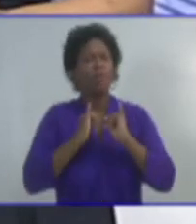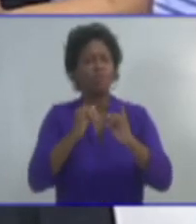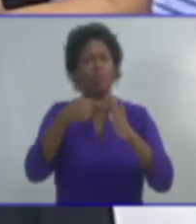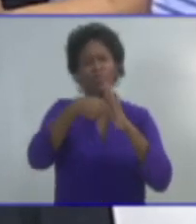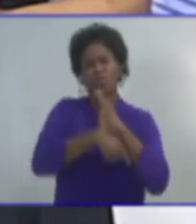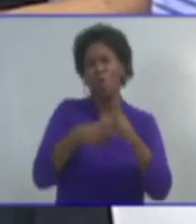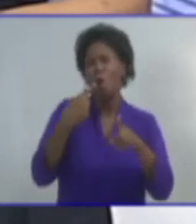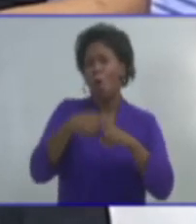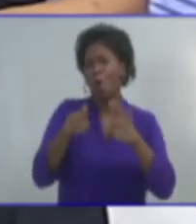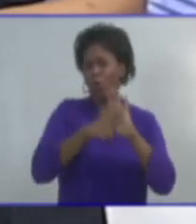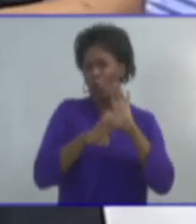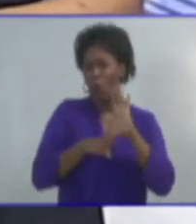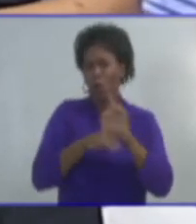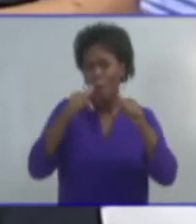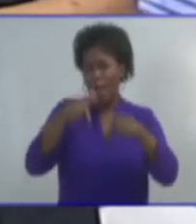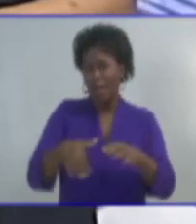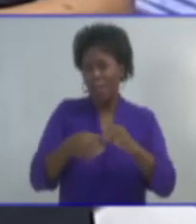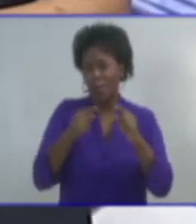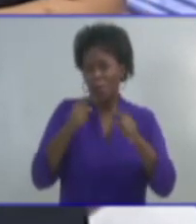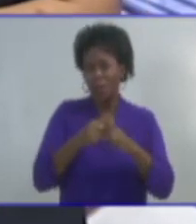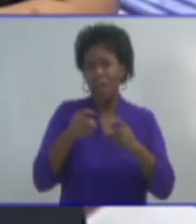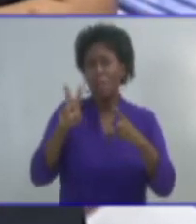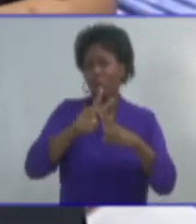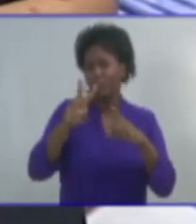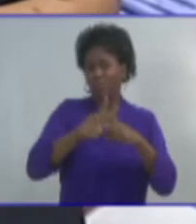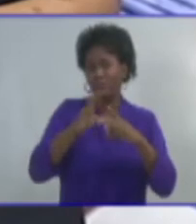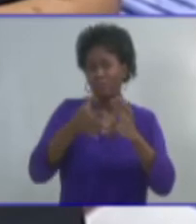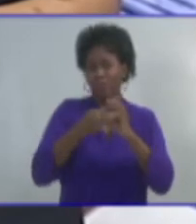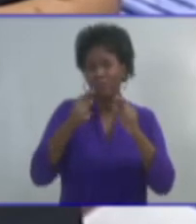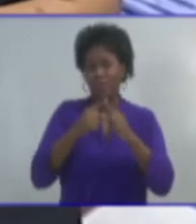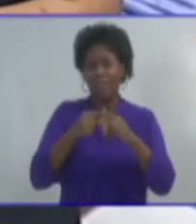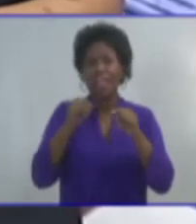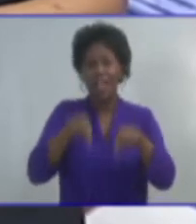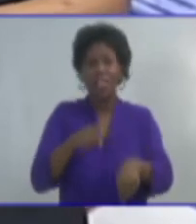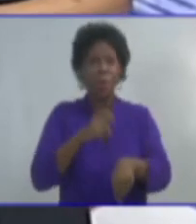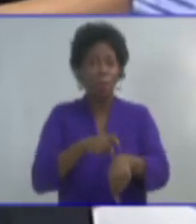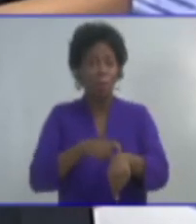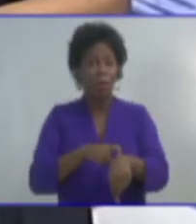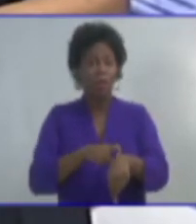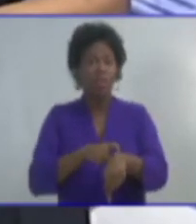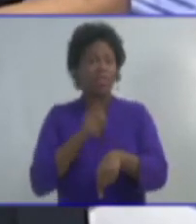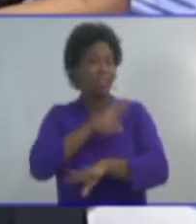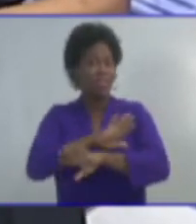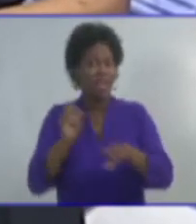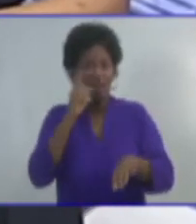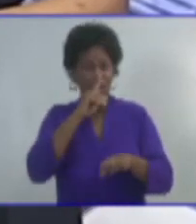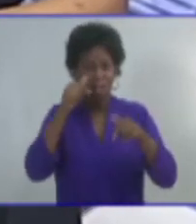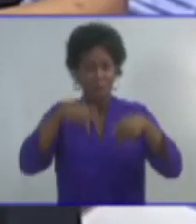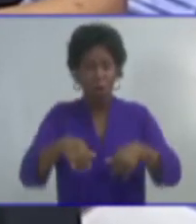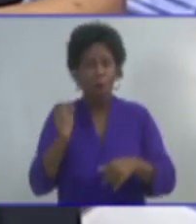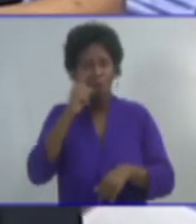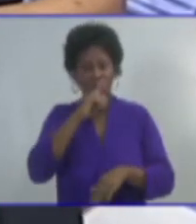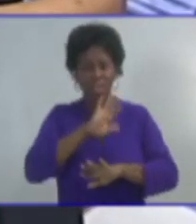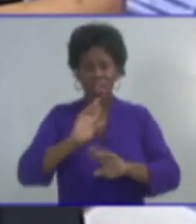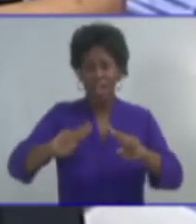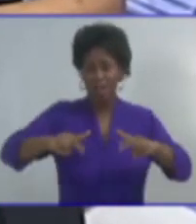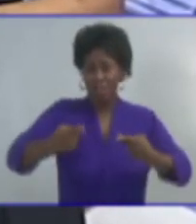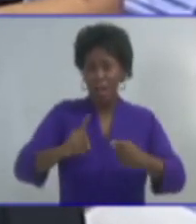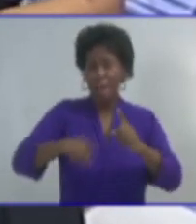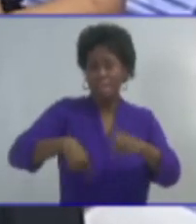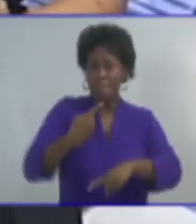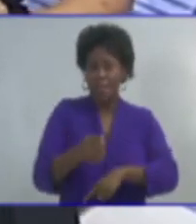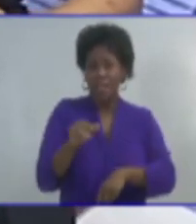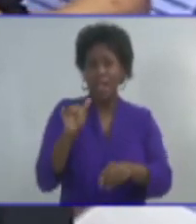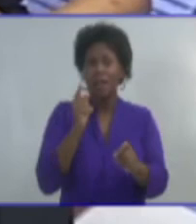otras emisiones de nuestro canal Solvisión. Y este Noticiero Tiempo que va llegando al final. Por hoy nos despedimos, regresamos mañana